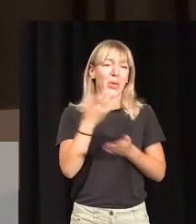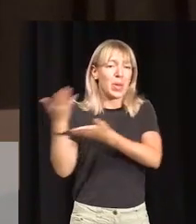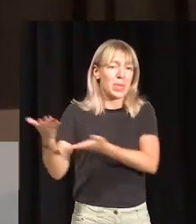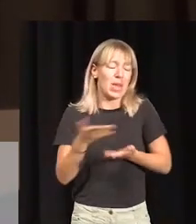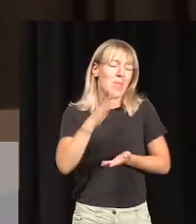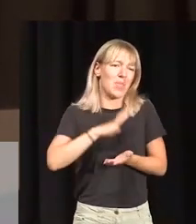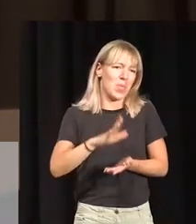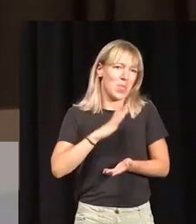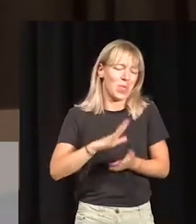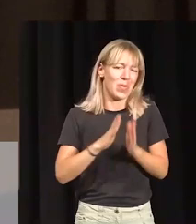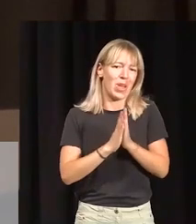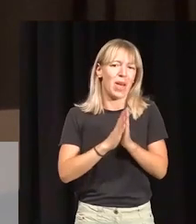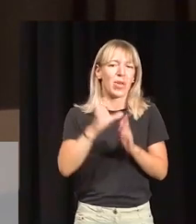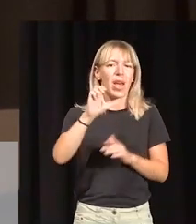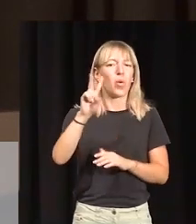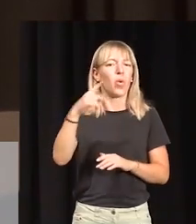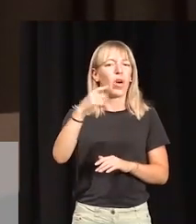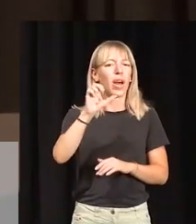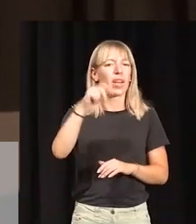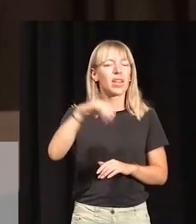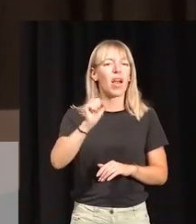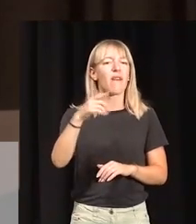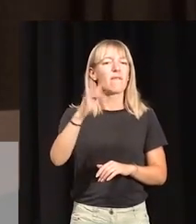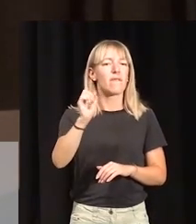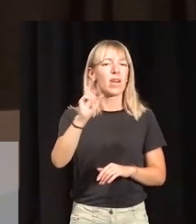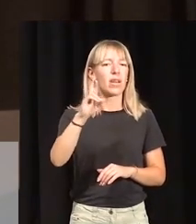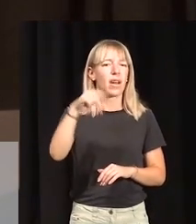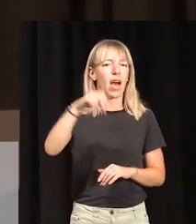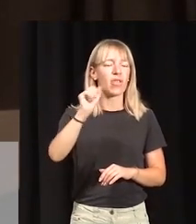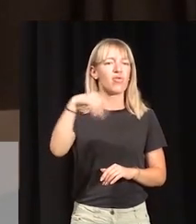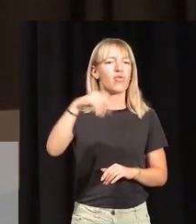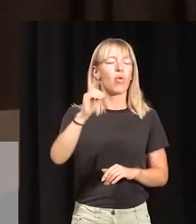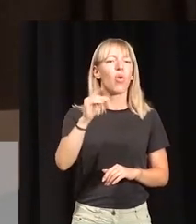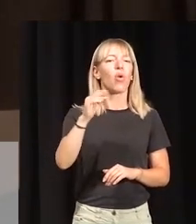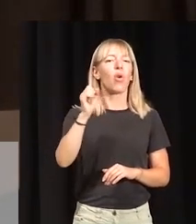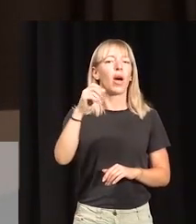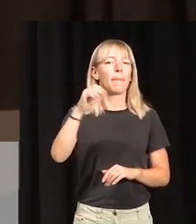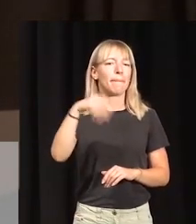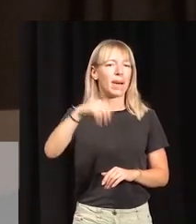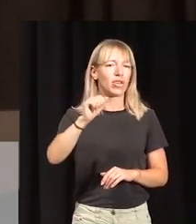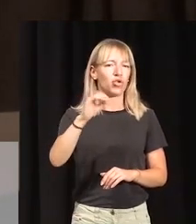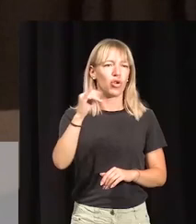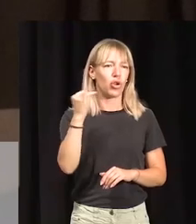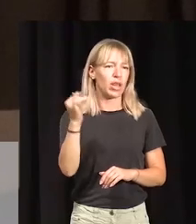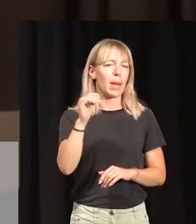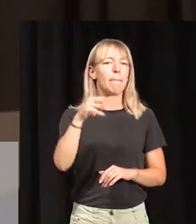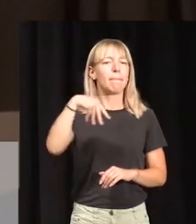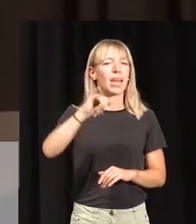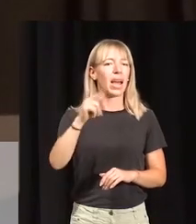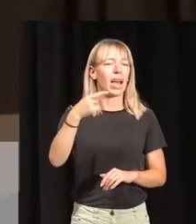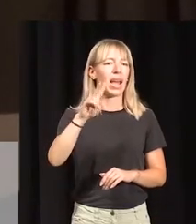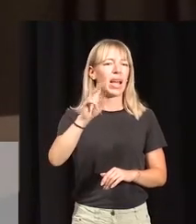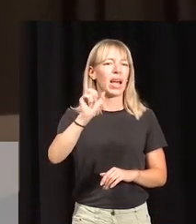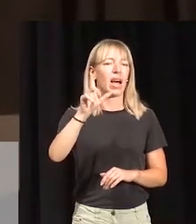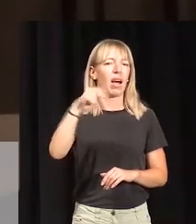invitar, por favor, a Eugenia, a Fernando, a Almudena, a Alicia, a Marjorie, a Miguel Ángel, a Valerio,